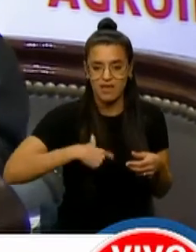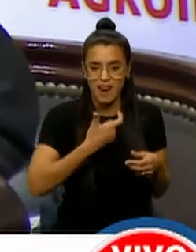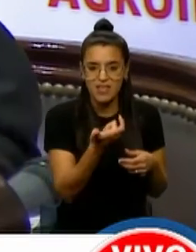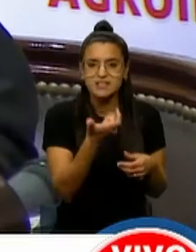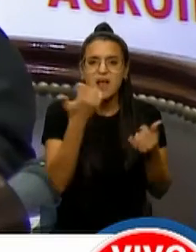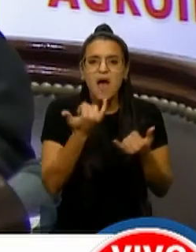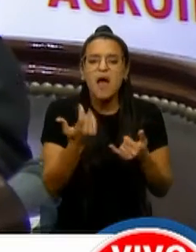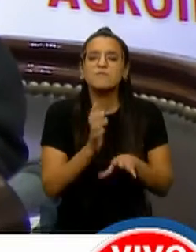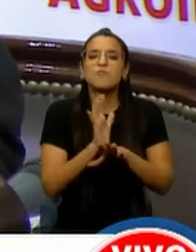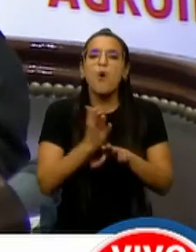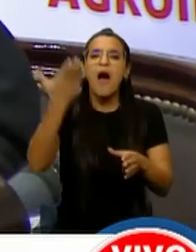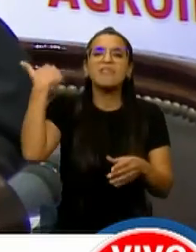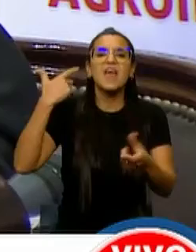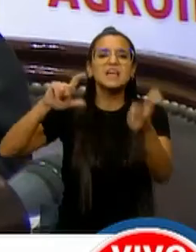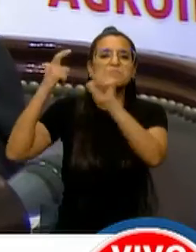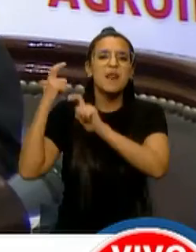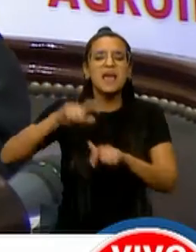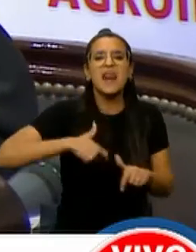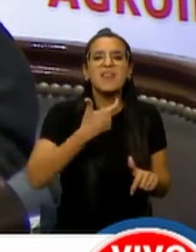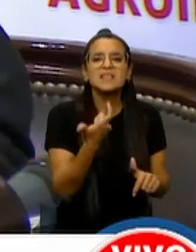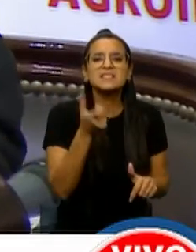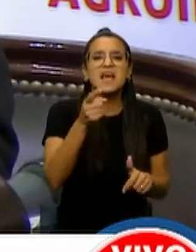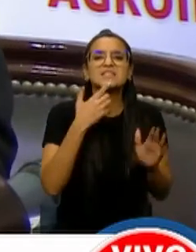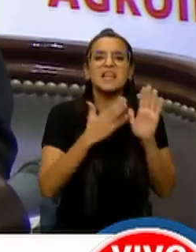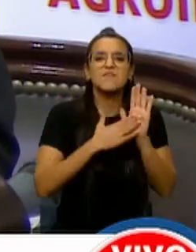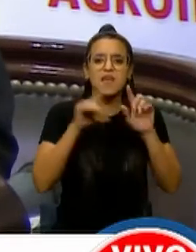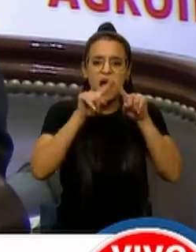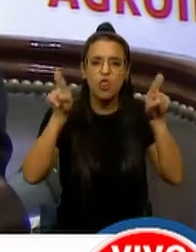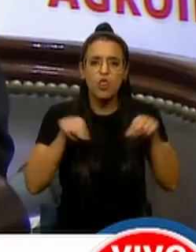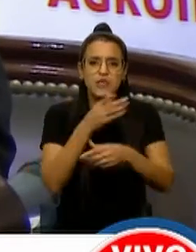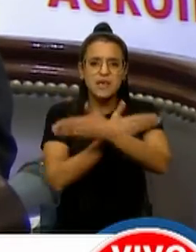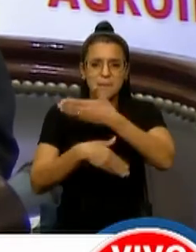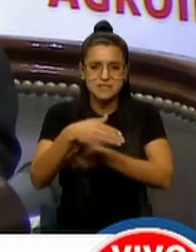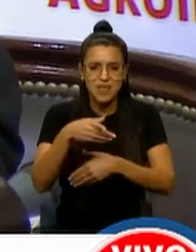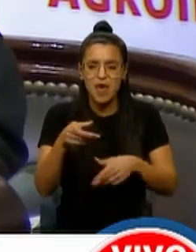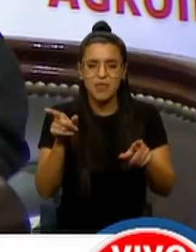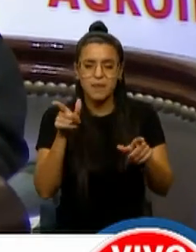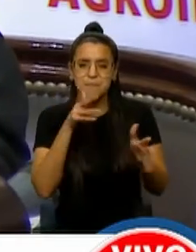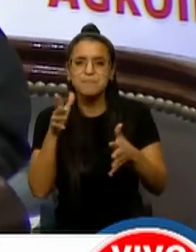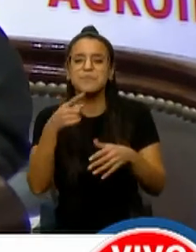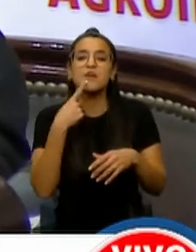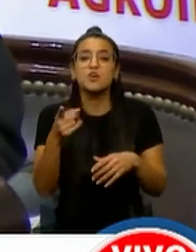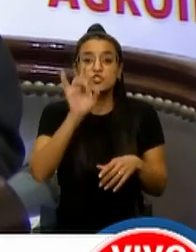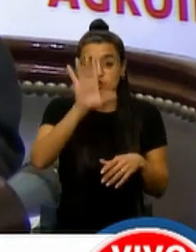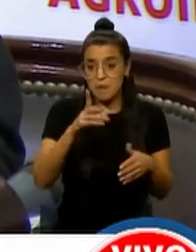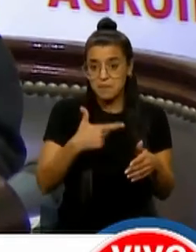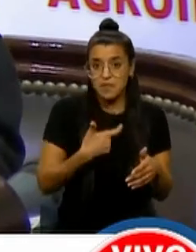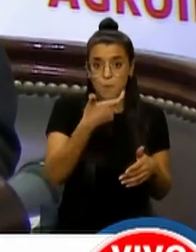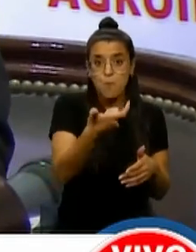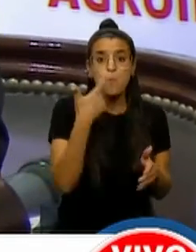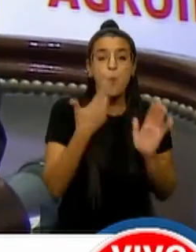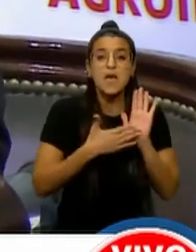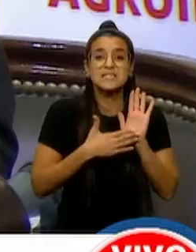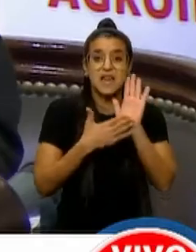esto ya lo tenemos como experiencia con la credencial, el certificado de discapacidad, que simplemente con la presentación de